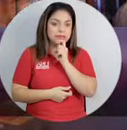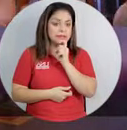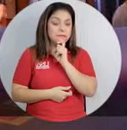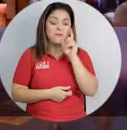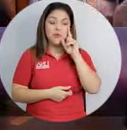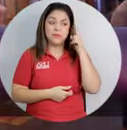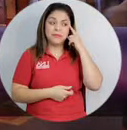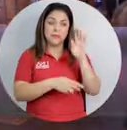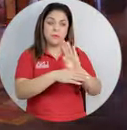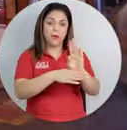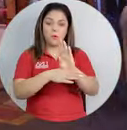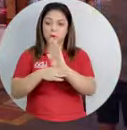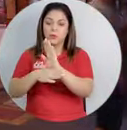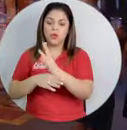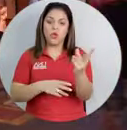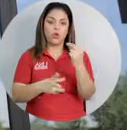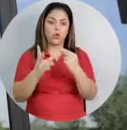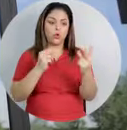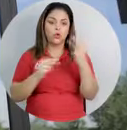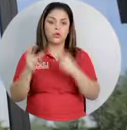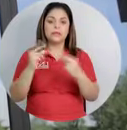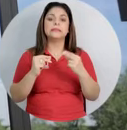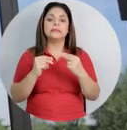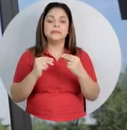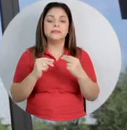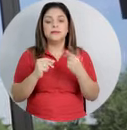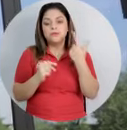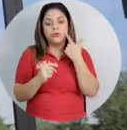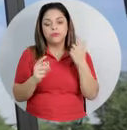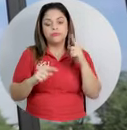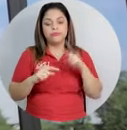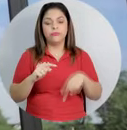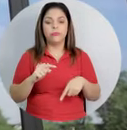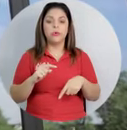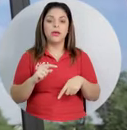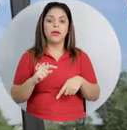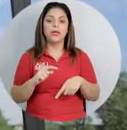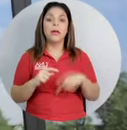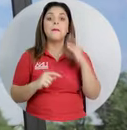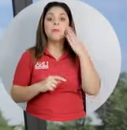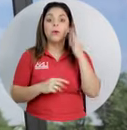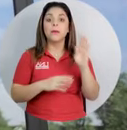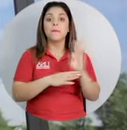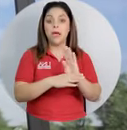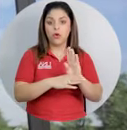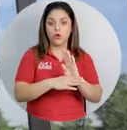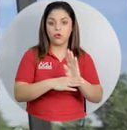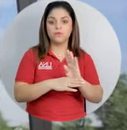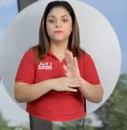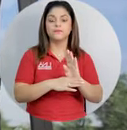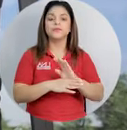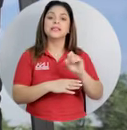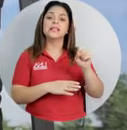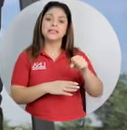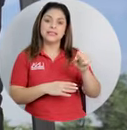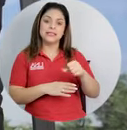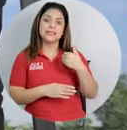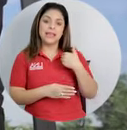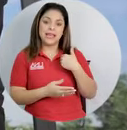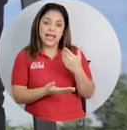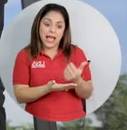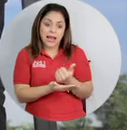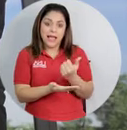financieramente inmanejables, y a diferencia de un banco, que el banco está por obtener sus ganancias por la